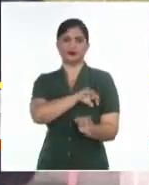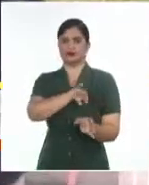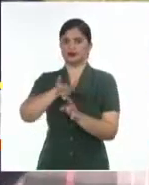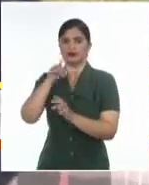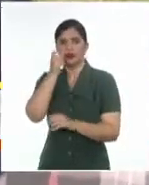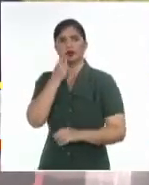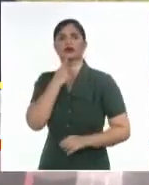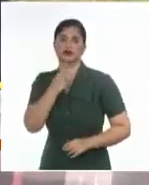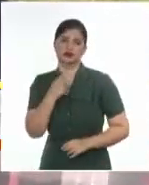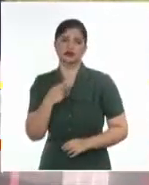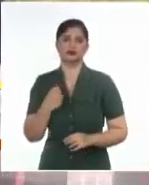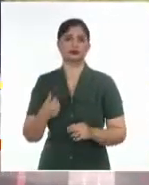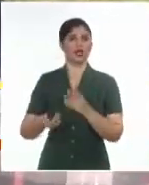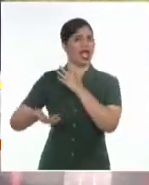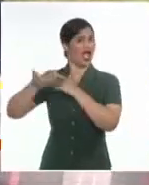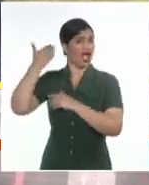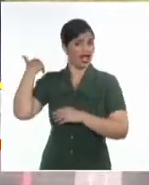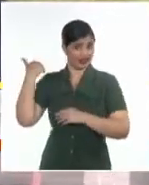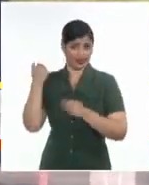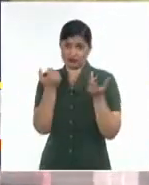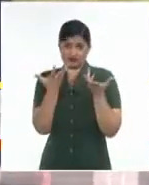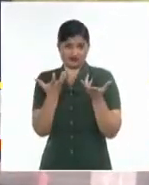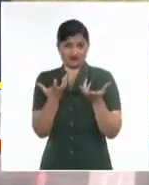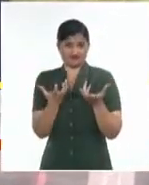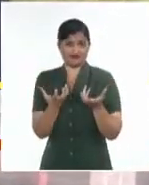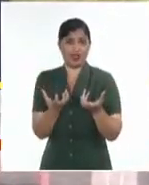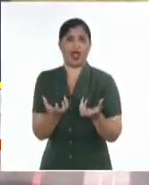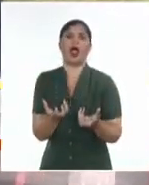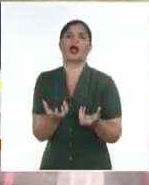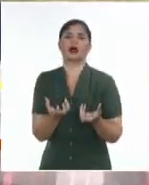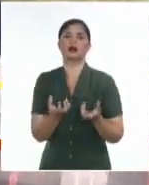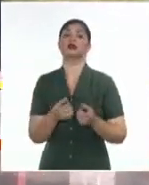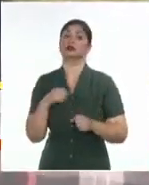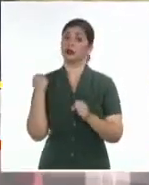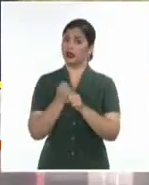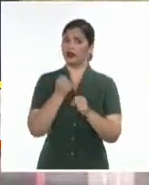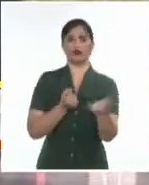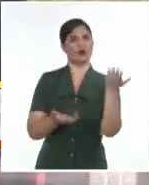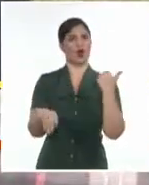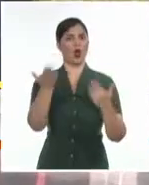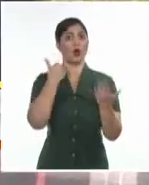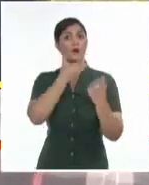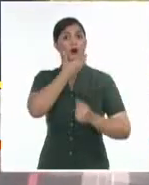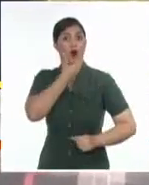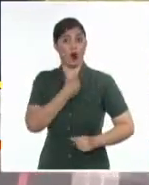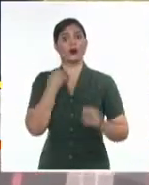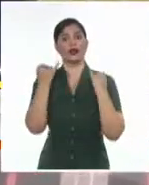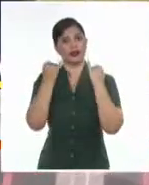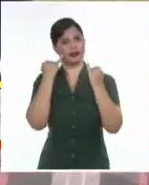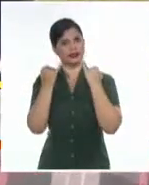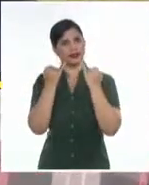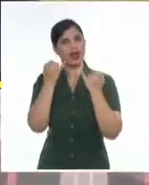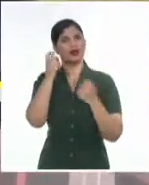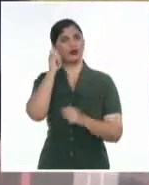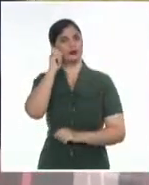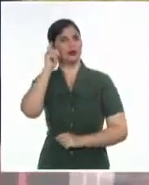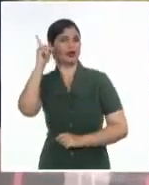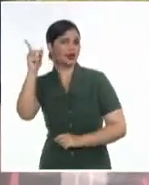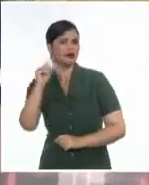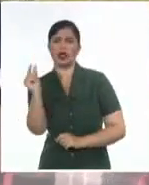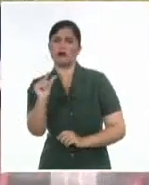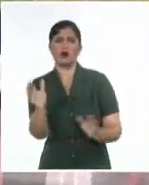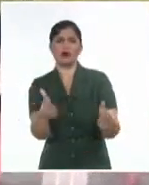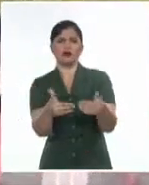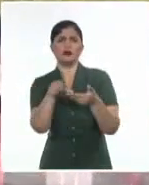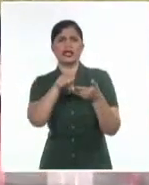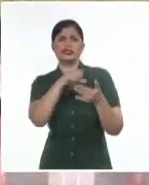cubiertas de aroma y bueno, se fue captando un nivel de jóvenes también que ya estaban terminando su servicio militar